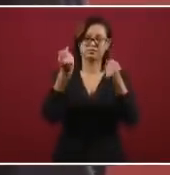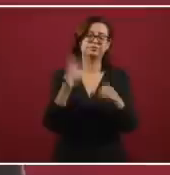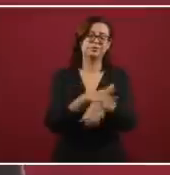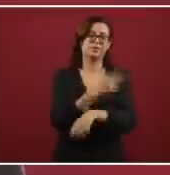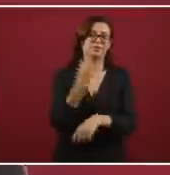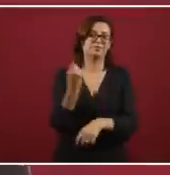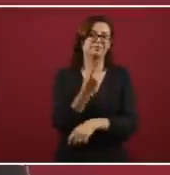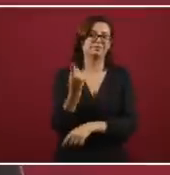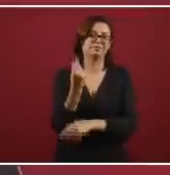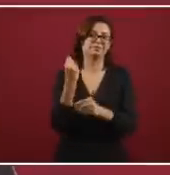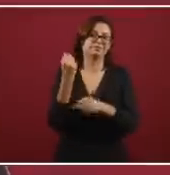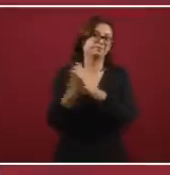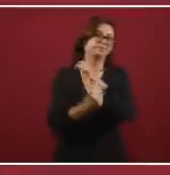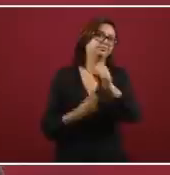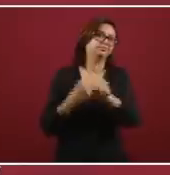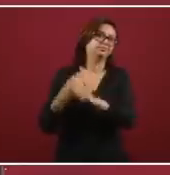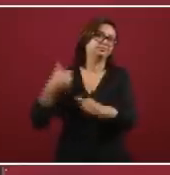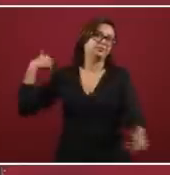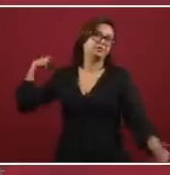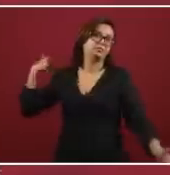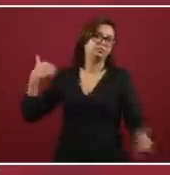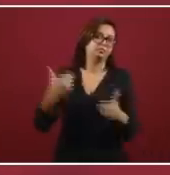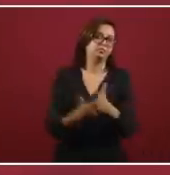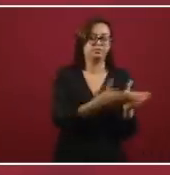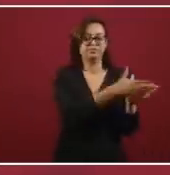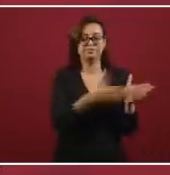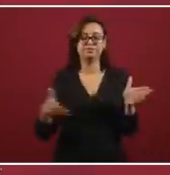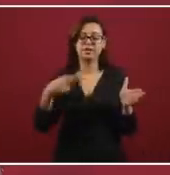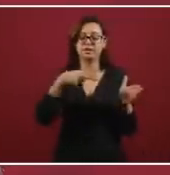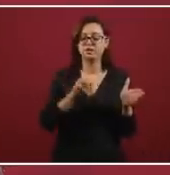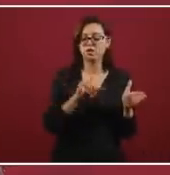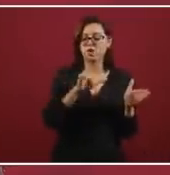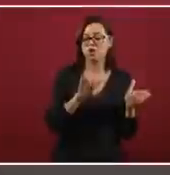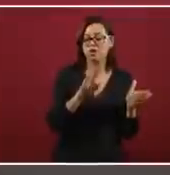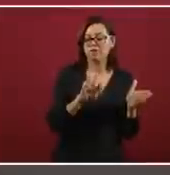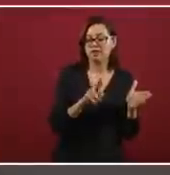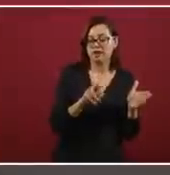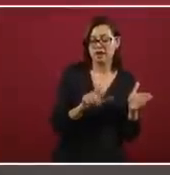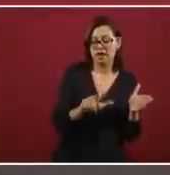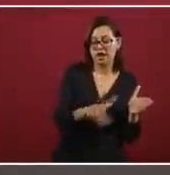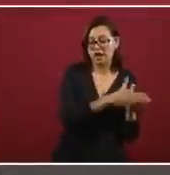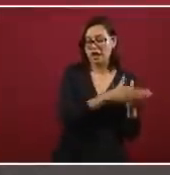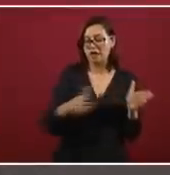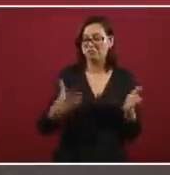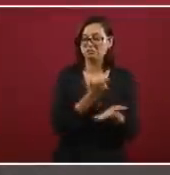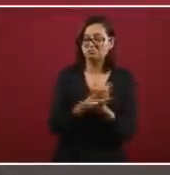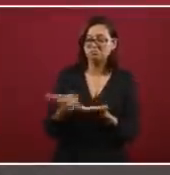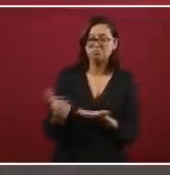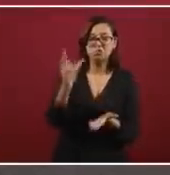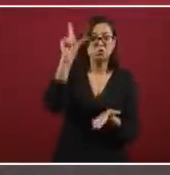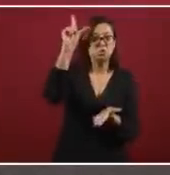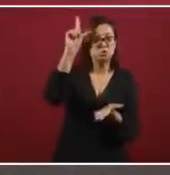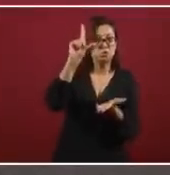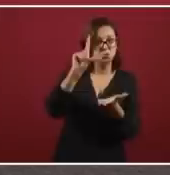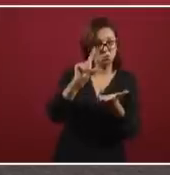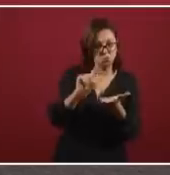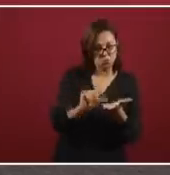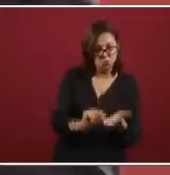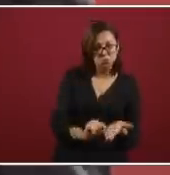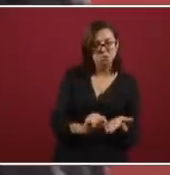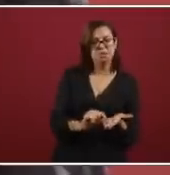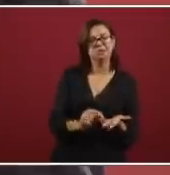salario en todo el periodo neoliberal. O sea, ya nunca más